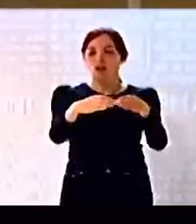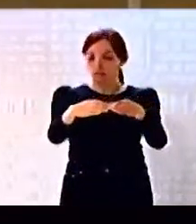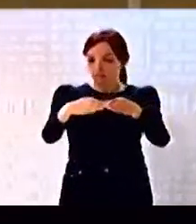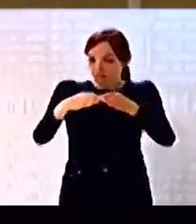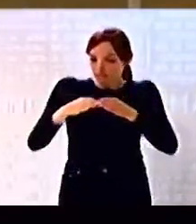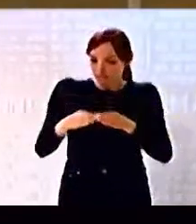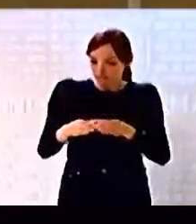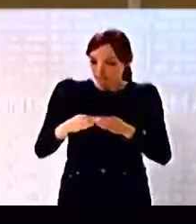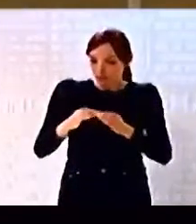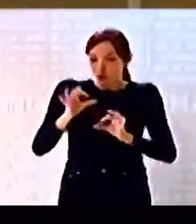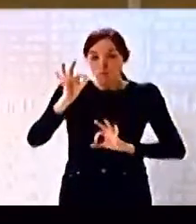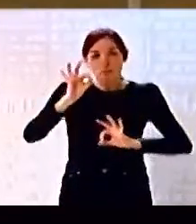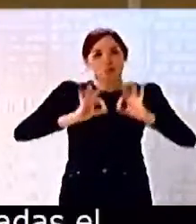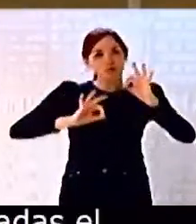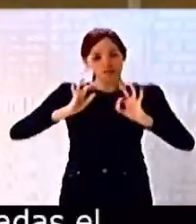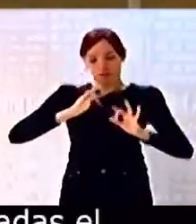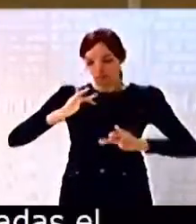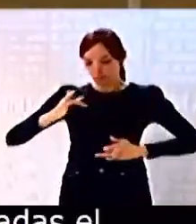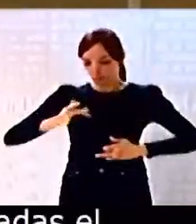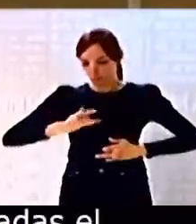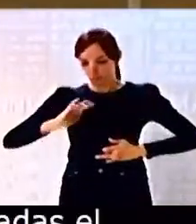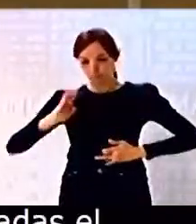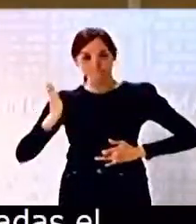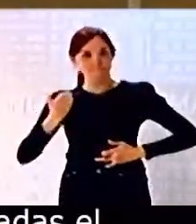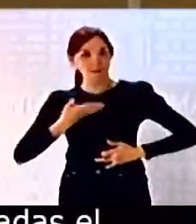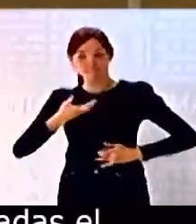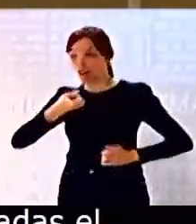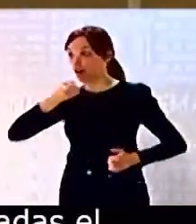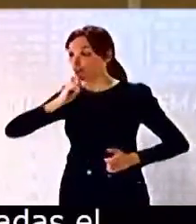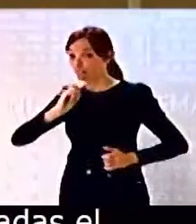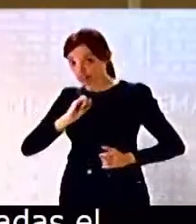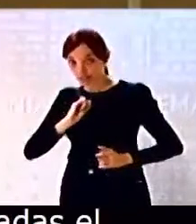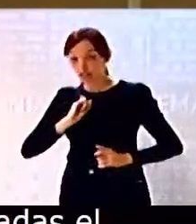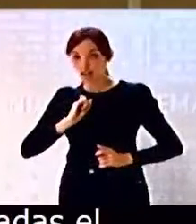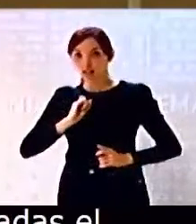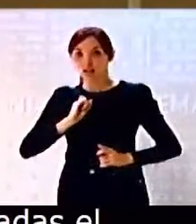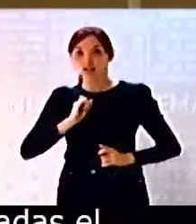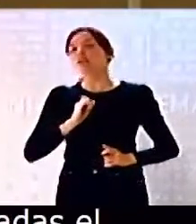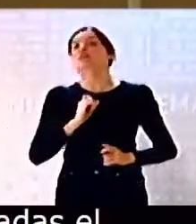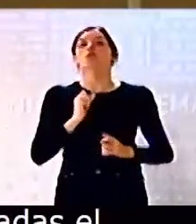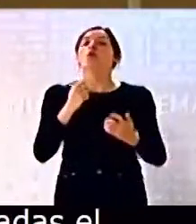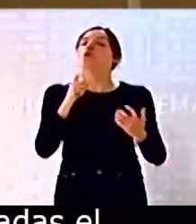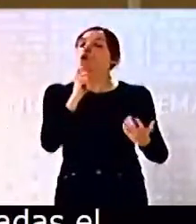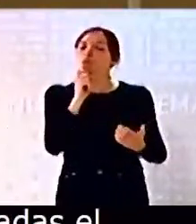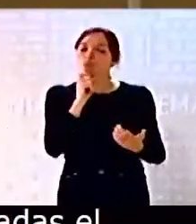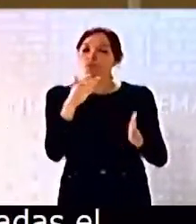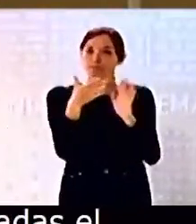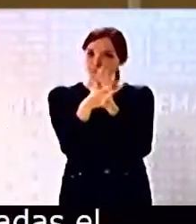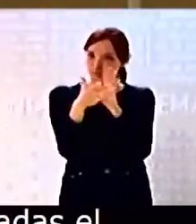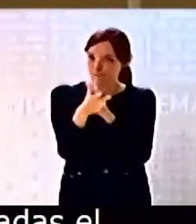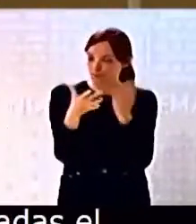de reacciones adversas comunicadas lo son de la siguiente manera.